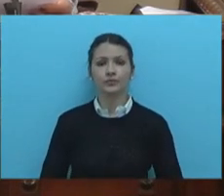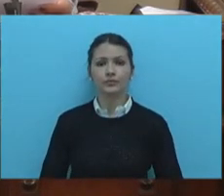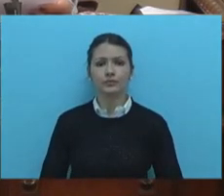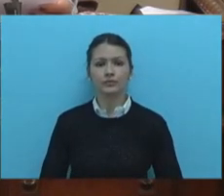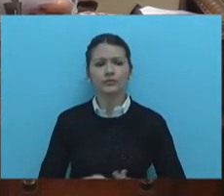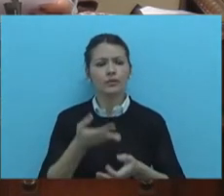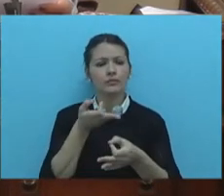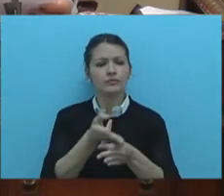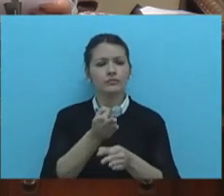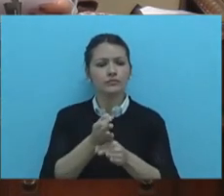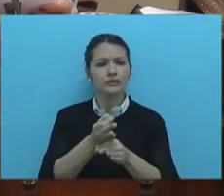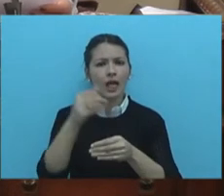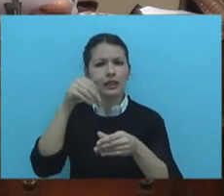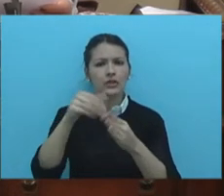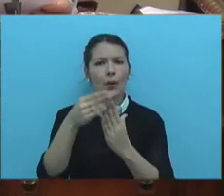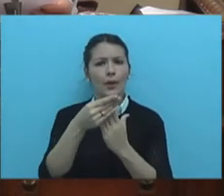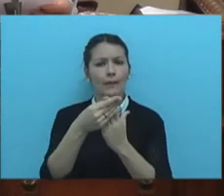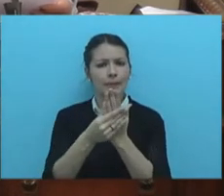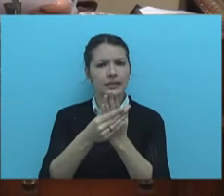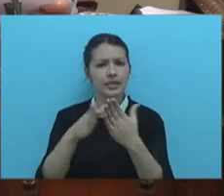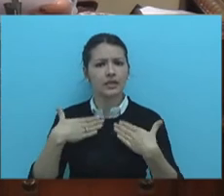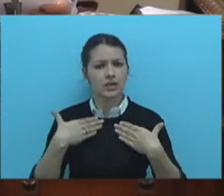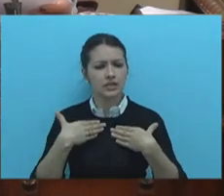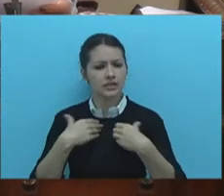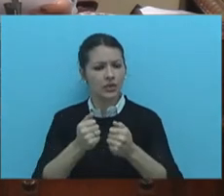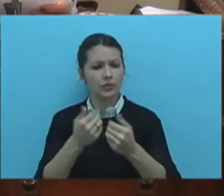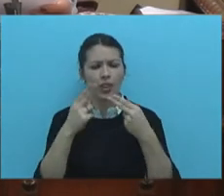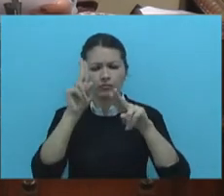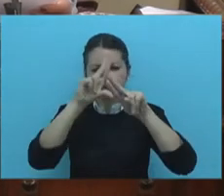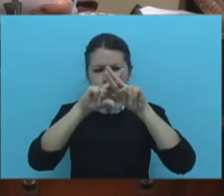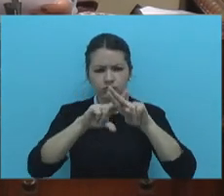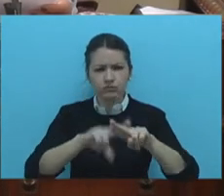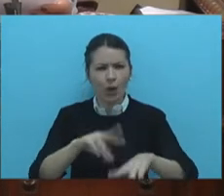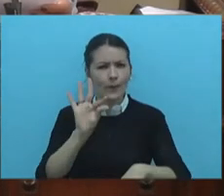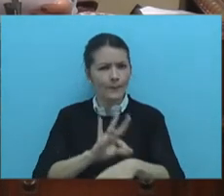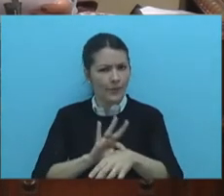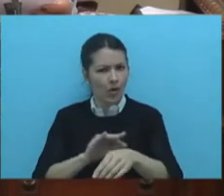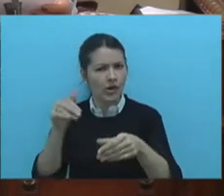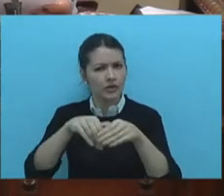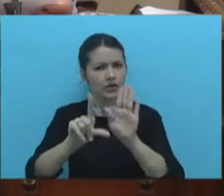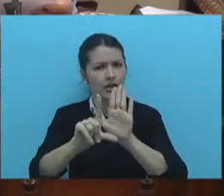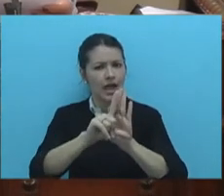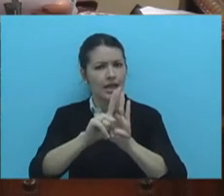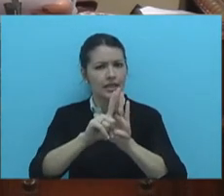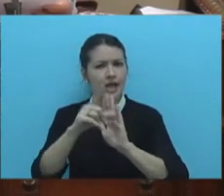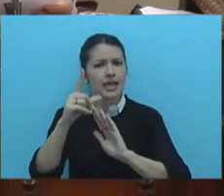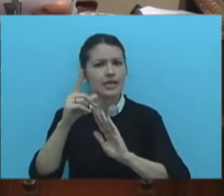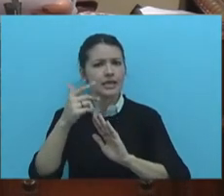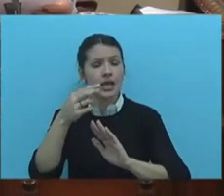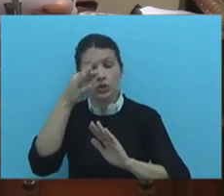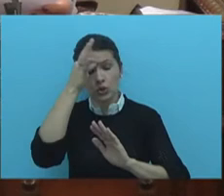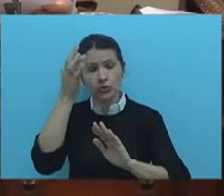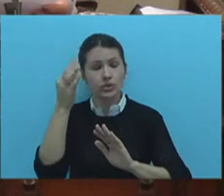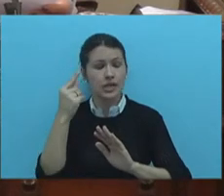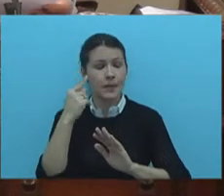Instrucción al Ministerio de Salud de la provincia para que el control médico establecido por la ley 12.634 sea